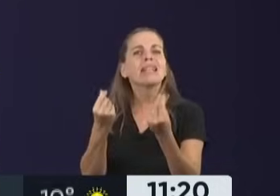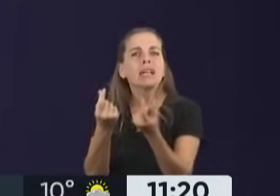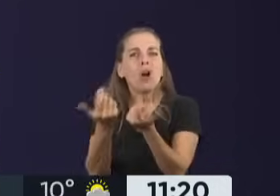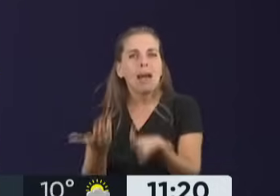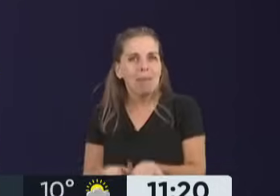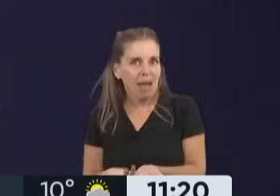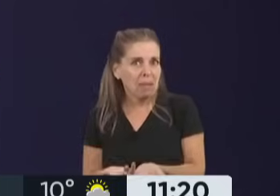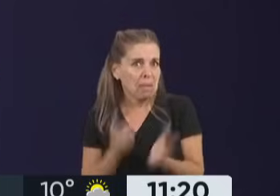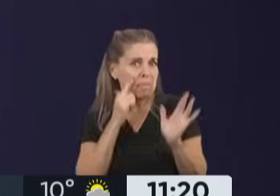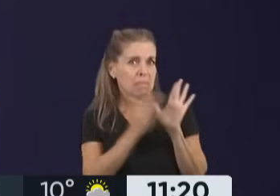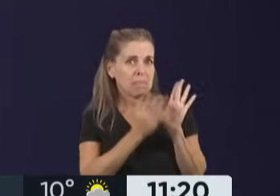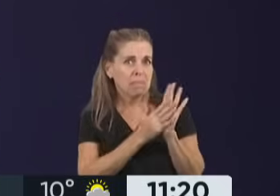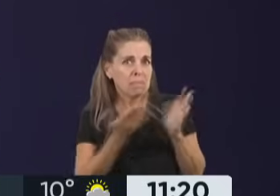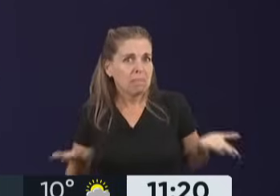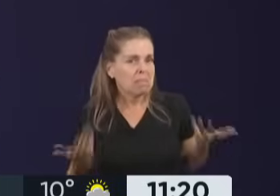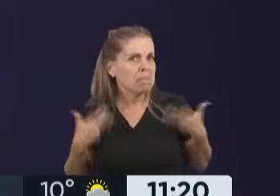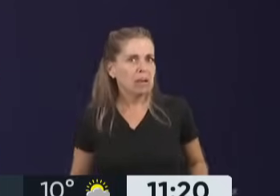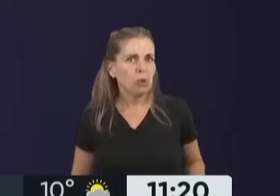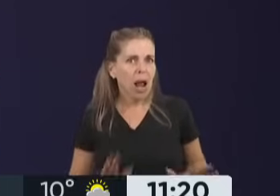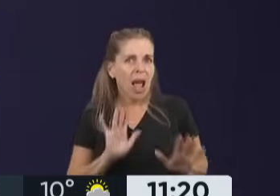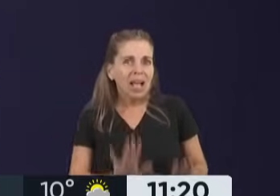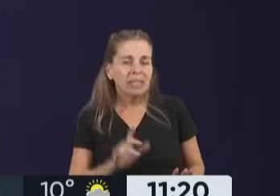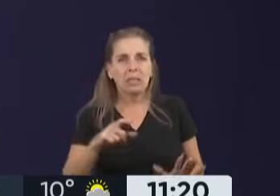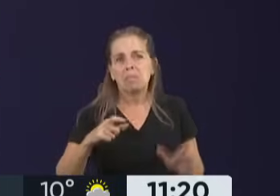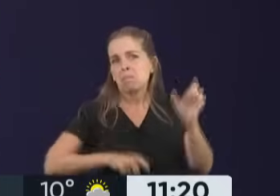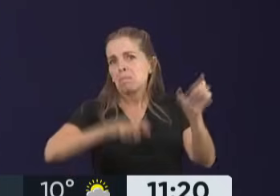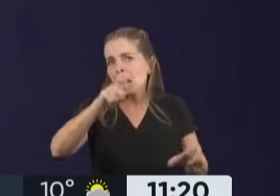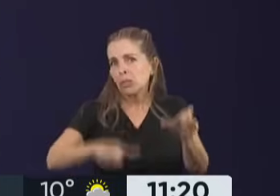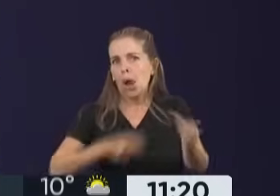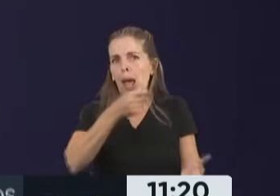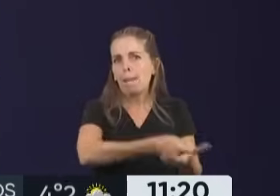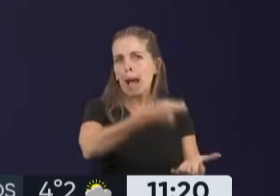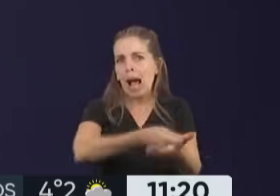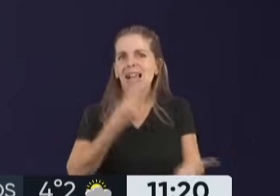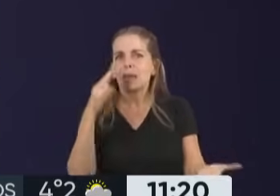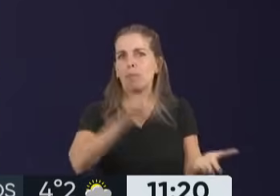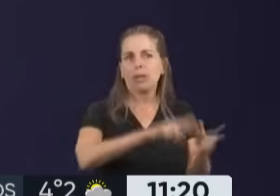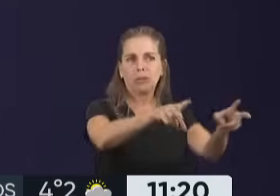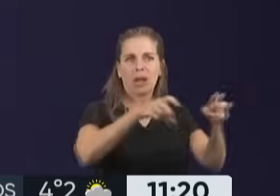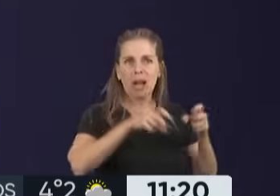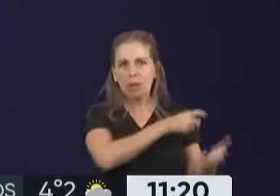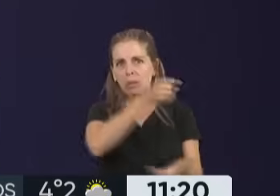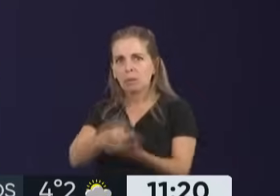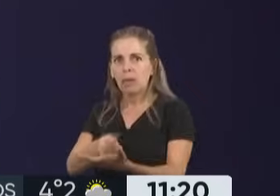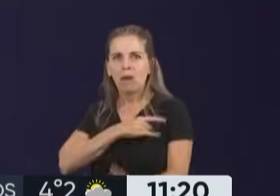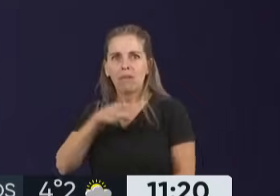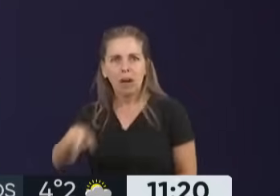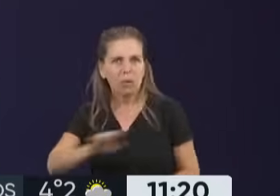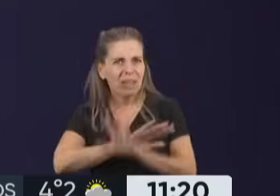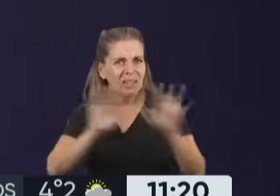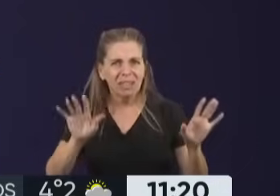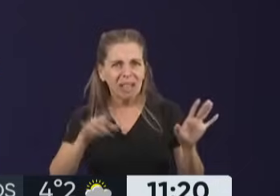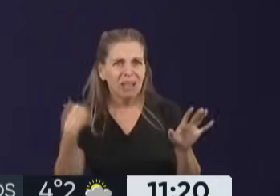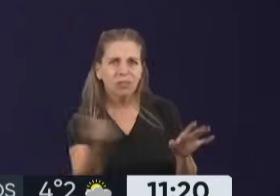gestiones al ciudadano, que es el que aporta, porque aporta el ciudadano que estudia y aporta el ciudadano que no estudia, ¿no?